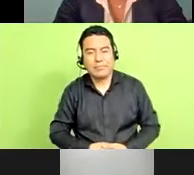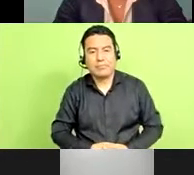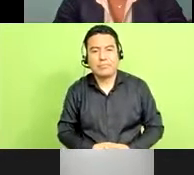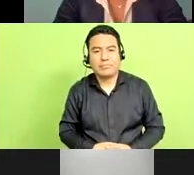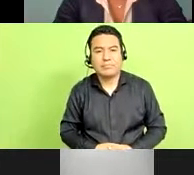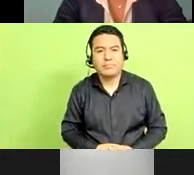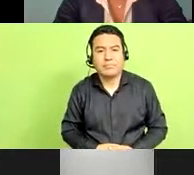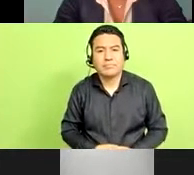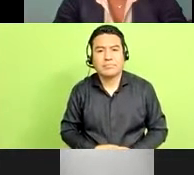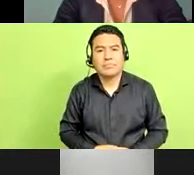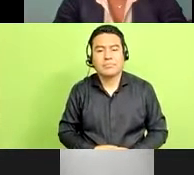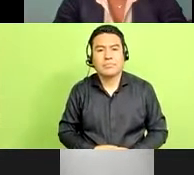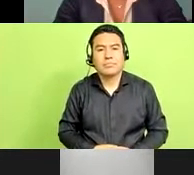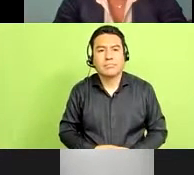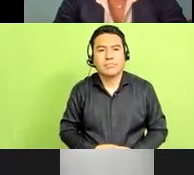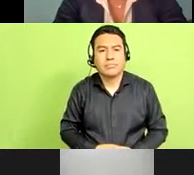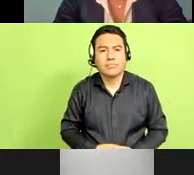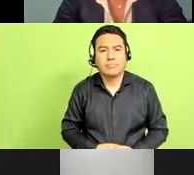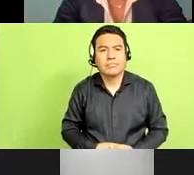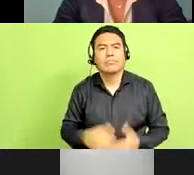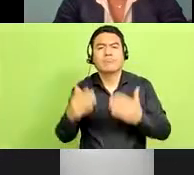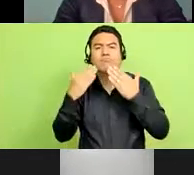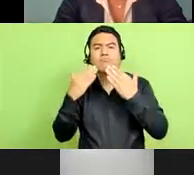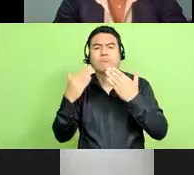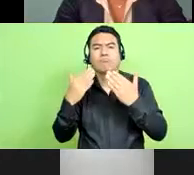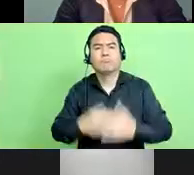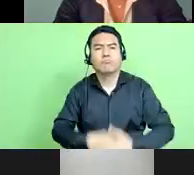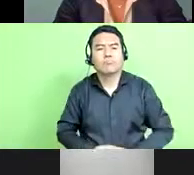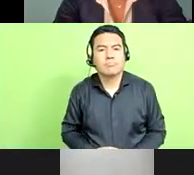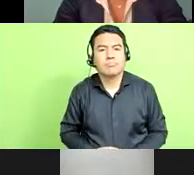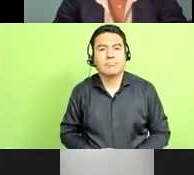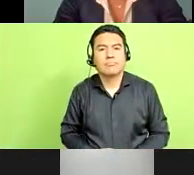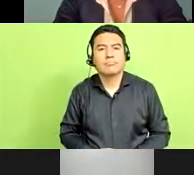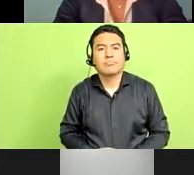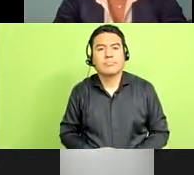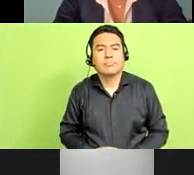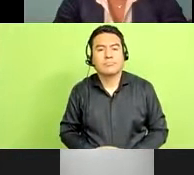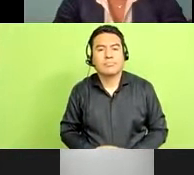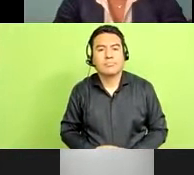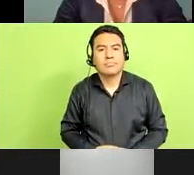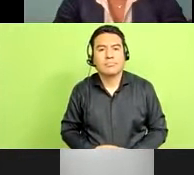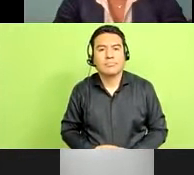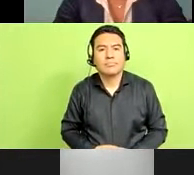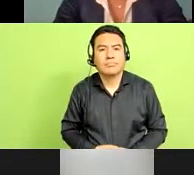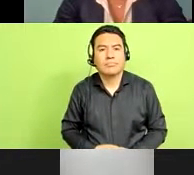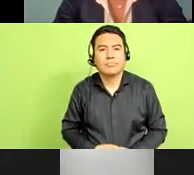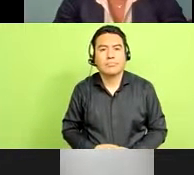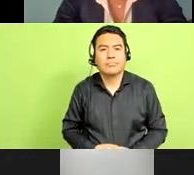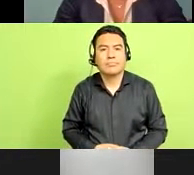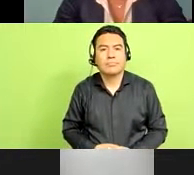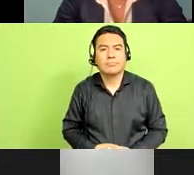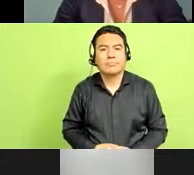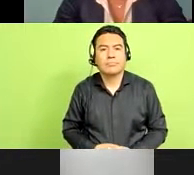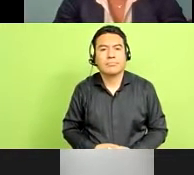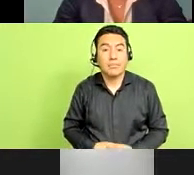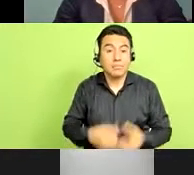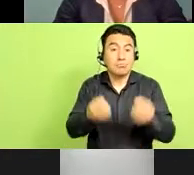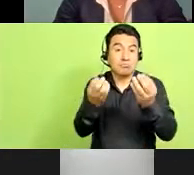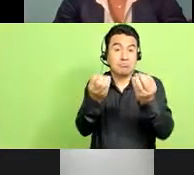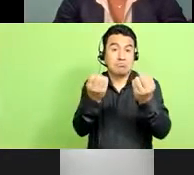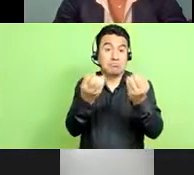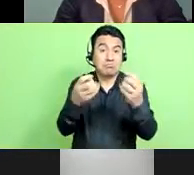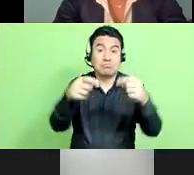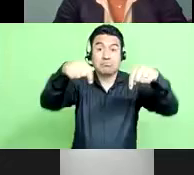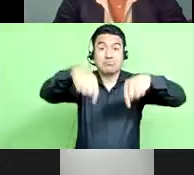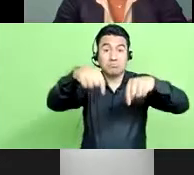sí correcto muchas gracias muy bien muy bien respecto al objetivo